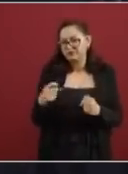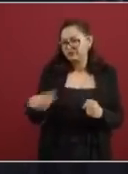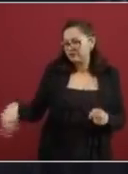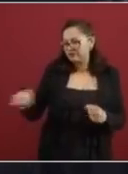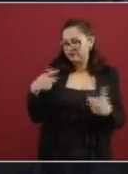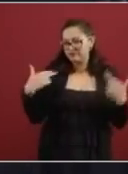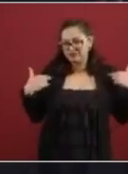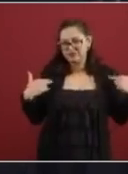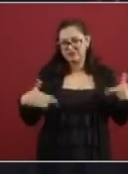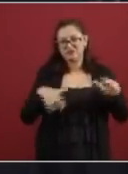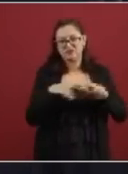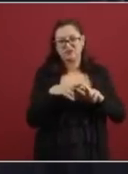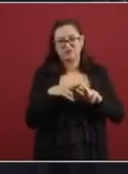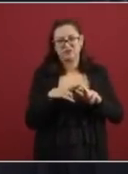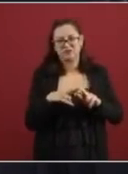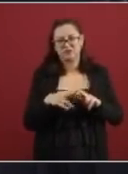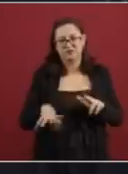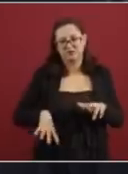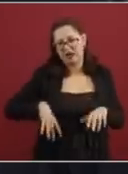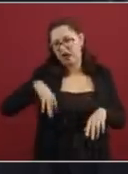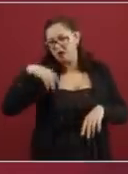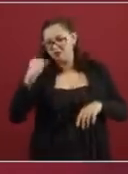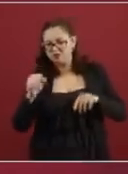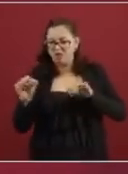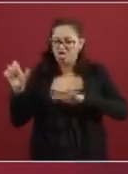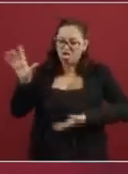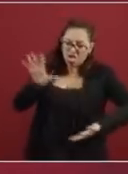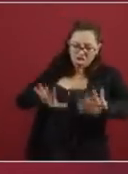permitir ninguna manipulación.